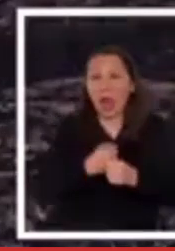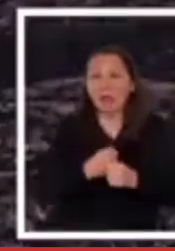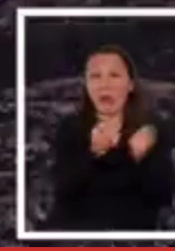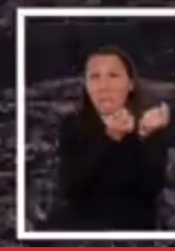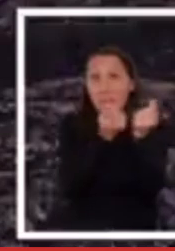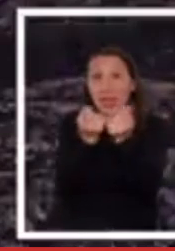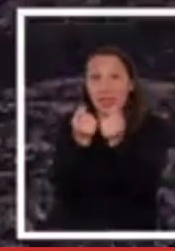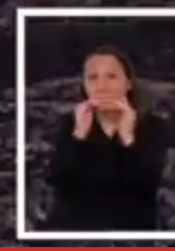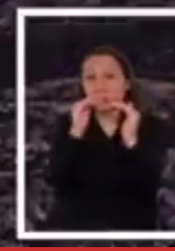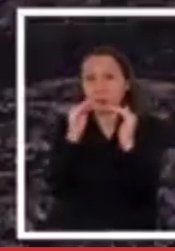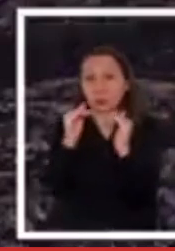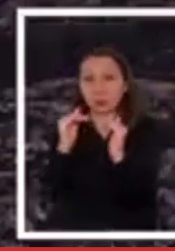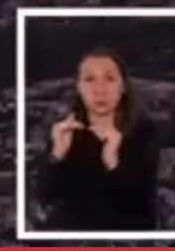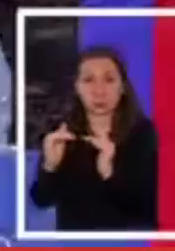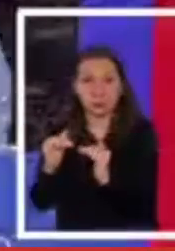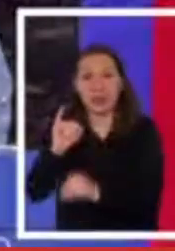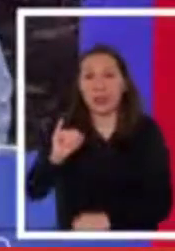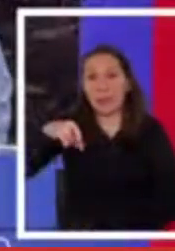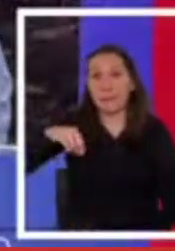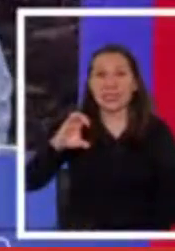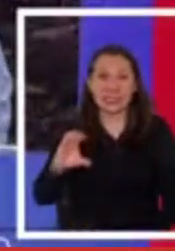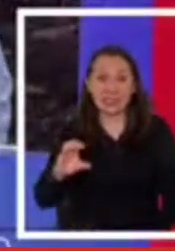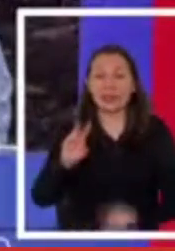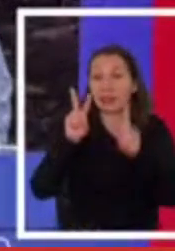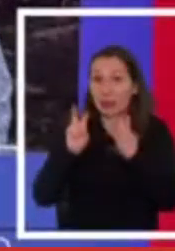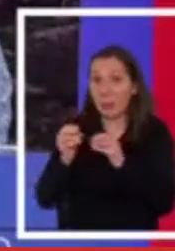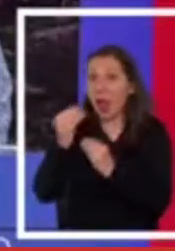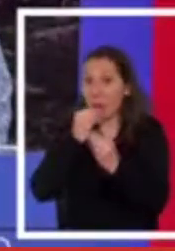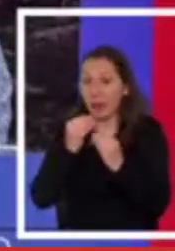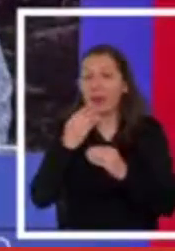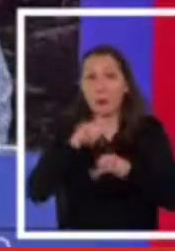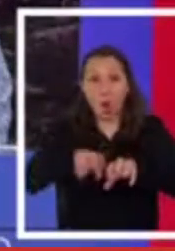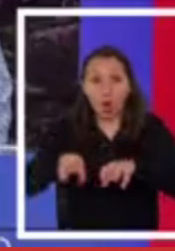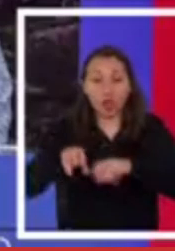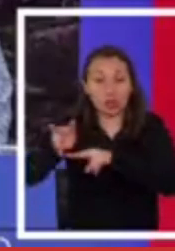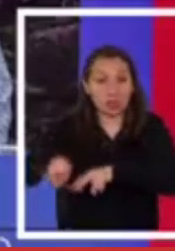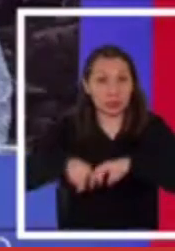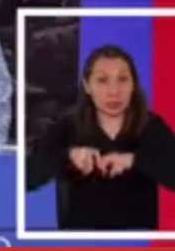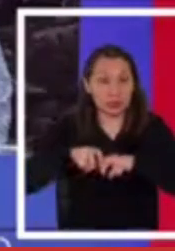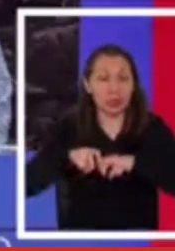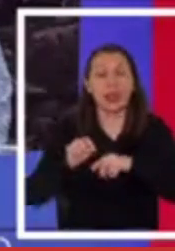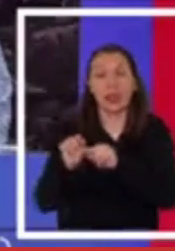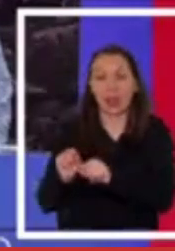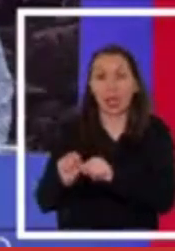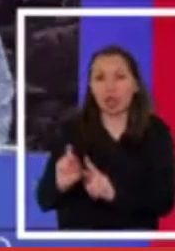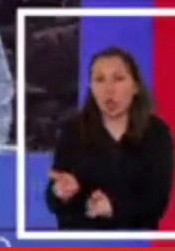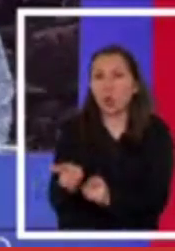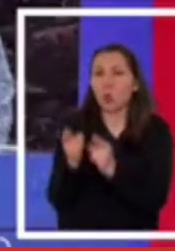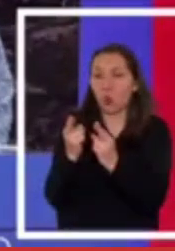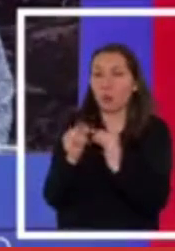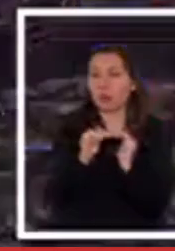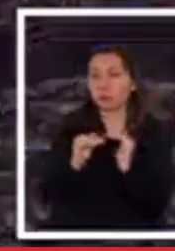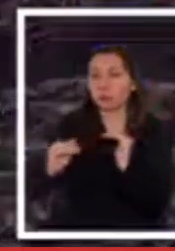tendencia a la baja del ipc de los alimentos y también de los productos agrícolas se va a recuperar